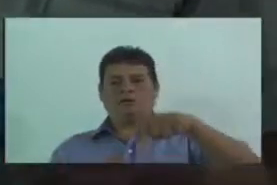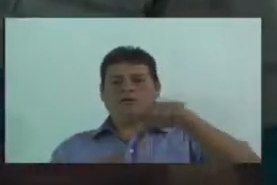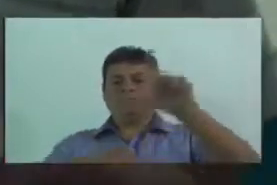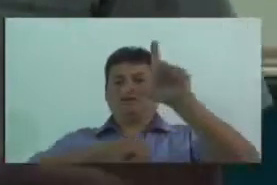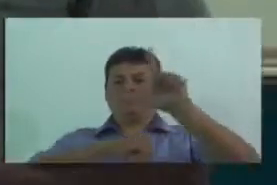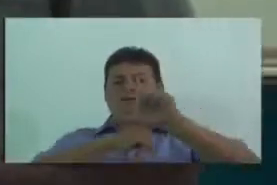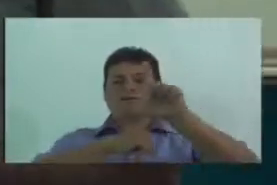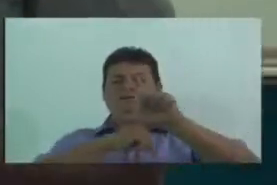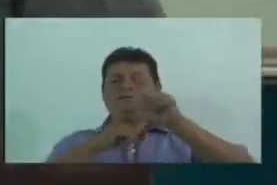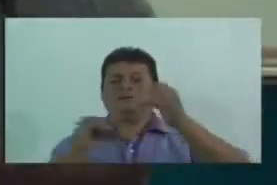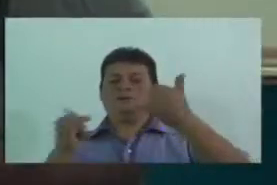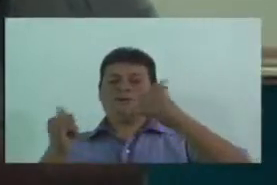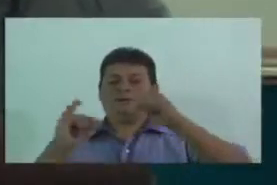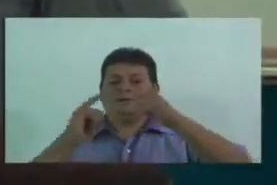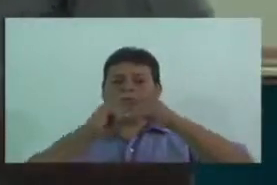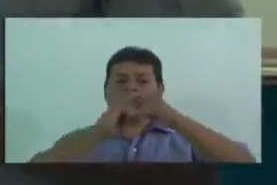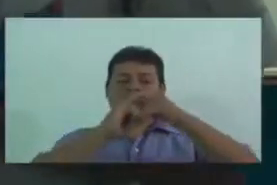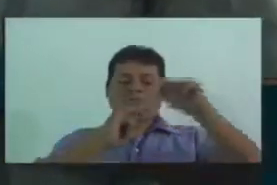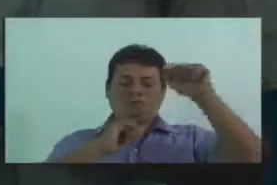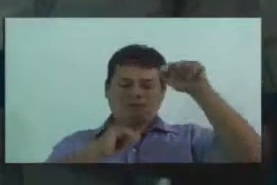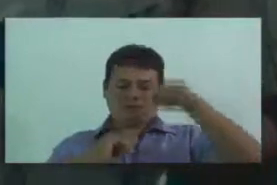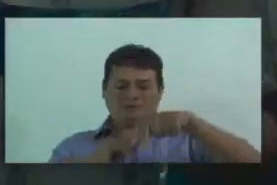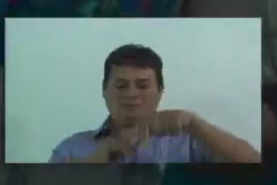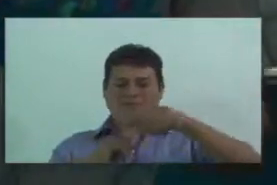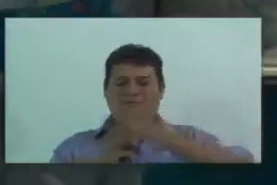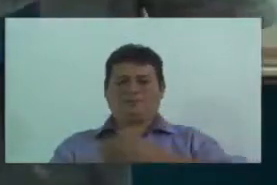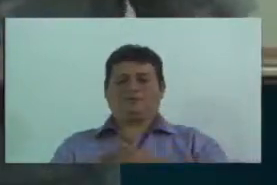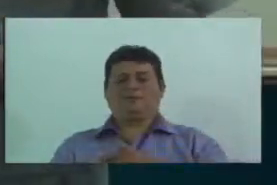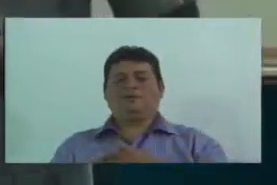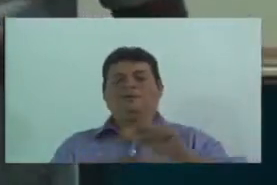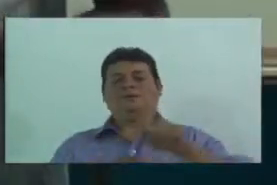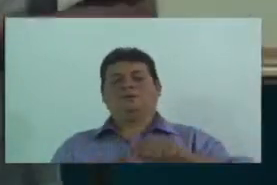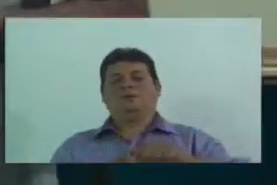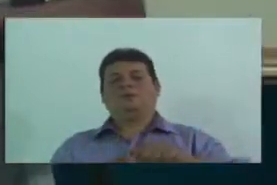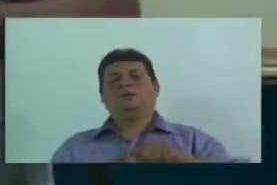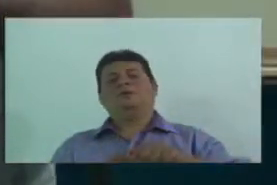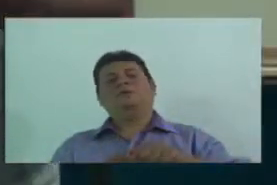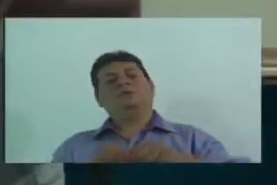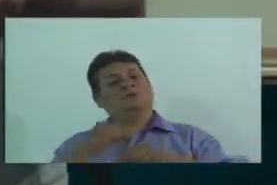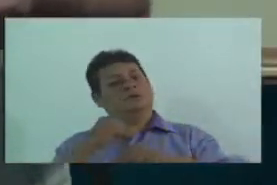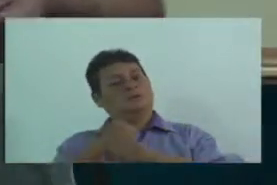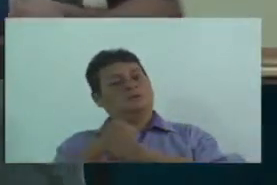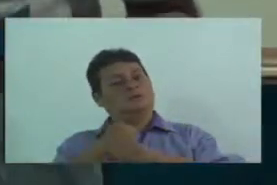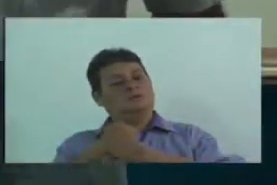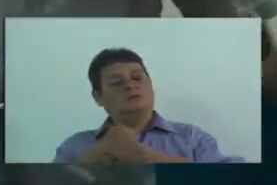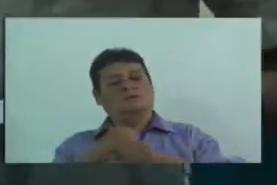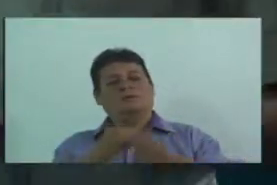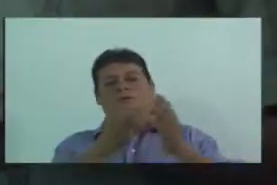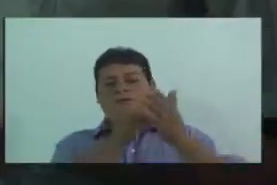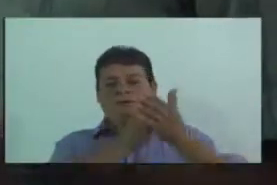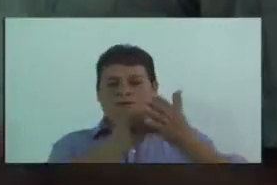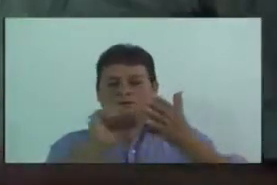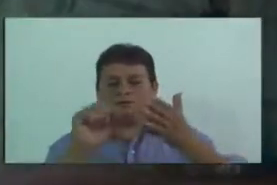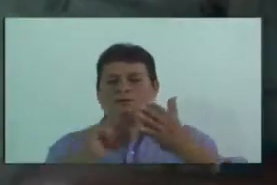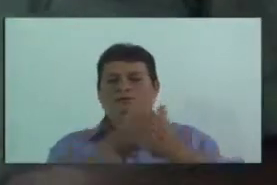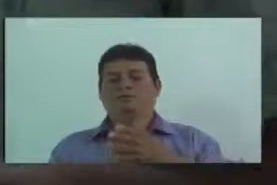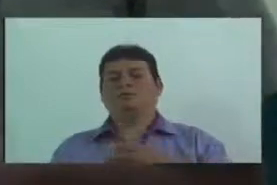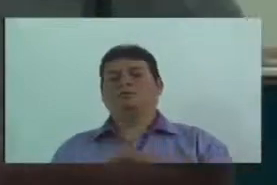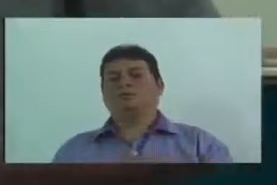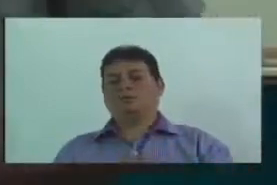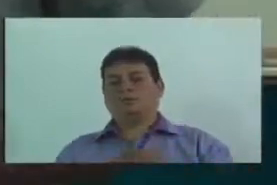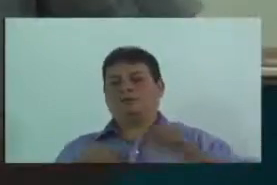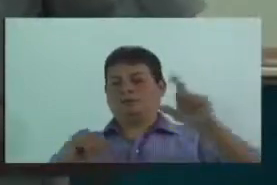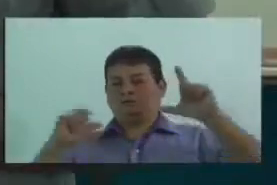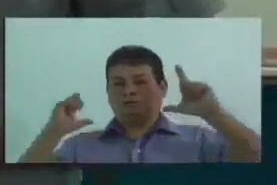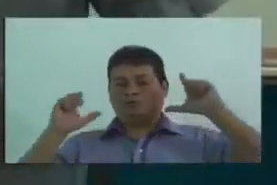Co moñera, o jaí, jina, boejara luz duarte. Ne. Oye,